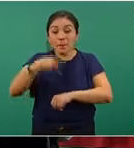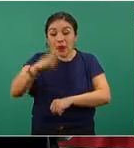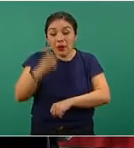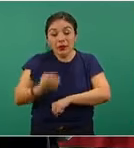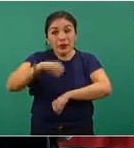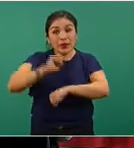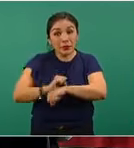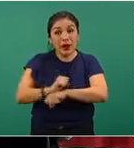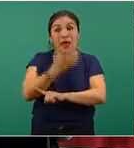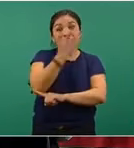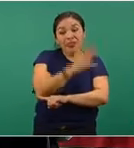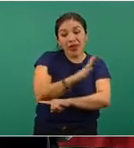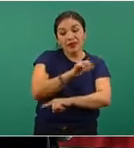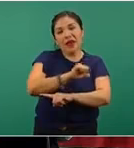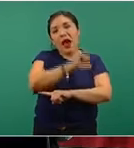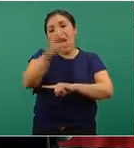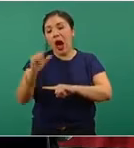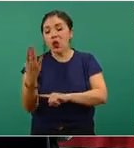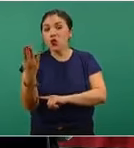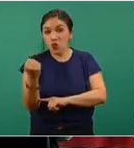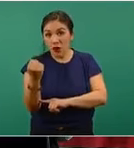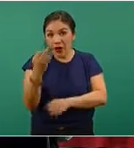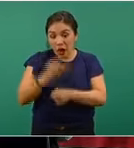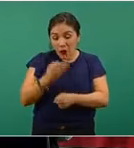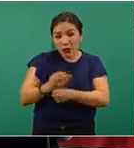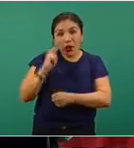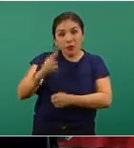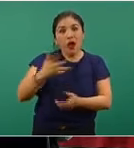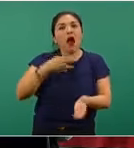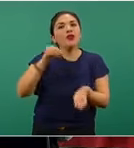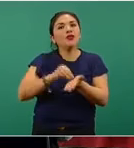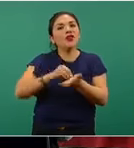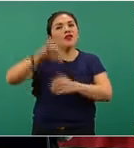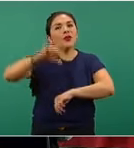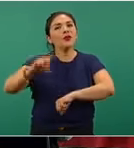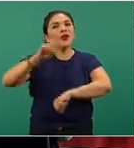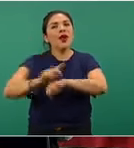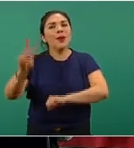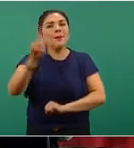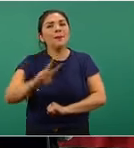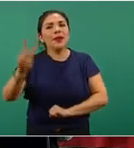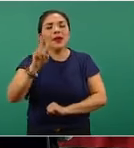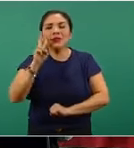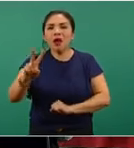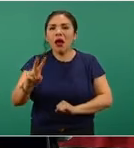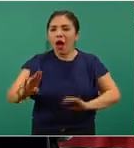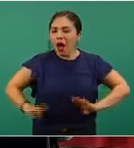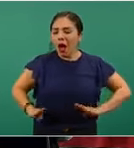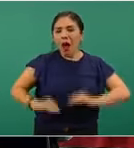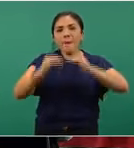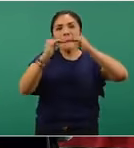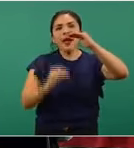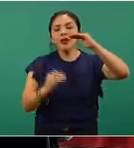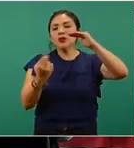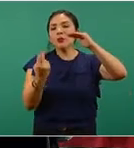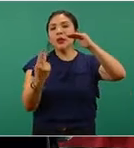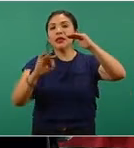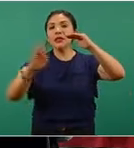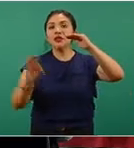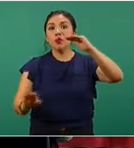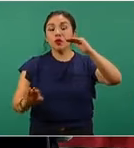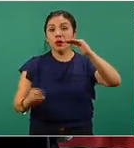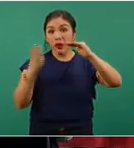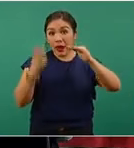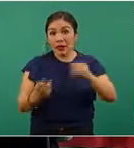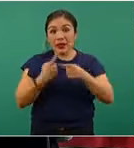la 10 contra la 9, tenemos todavía, hoy viernes, una reducción de menos 25%, una